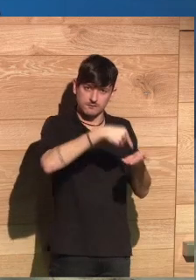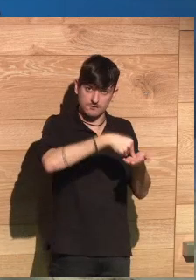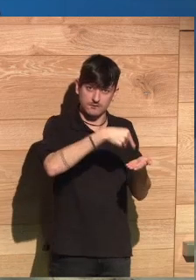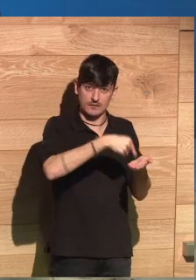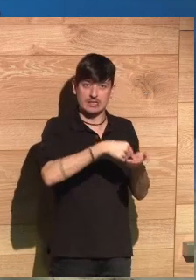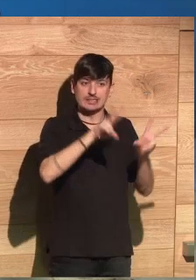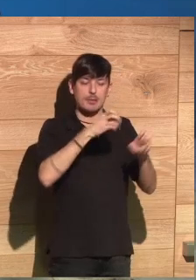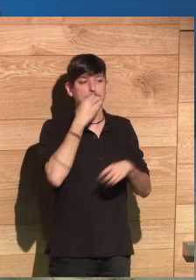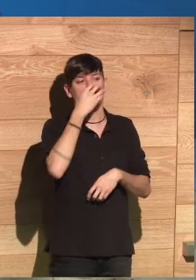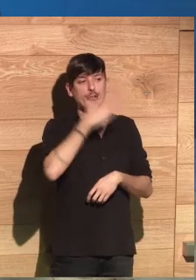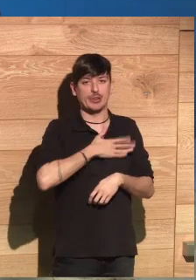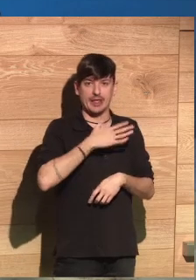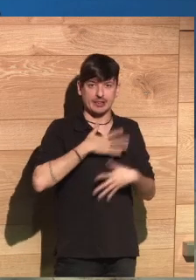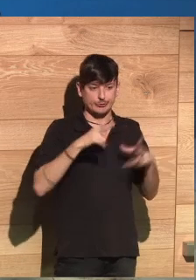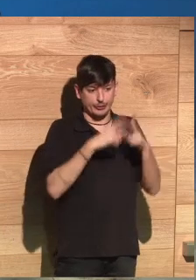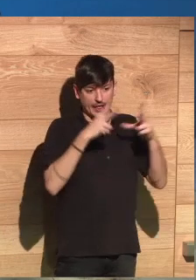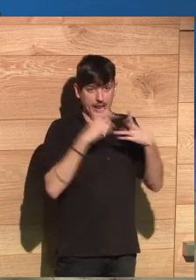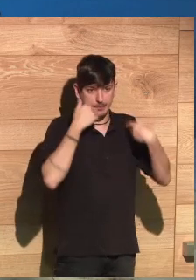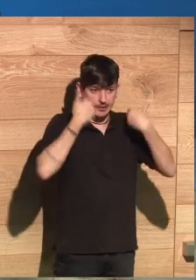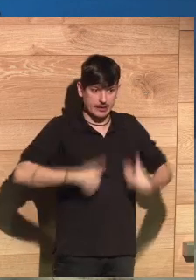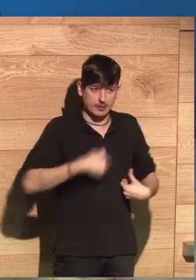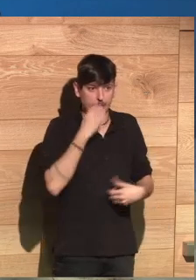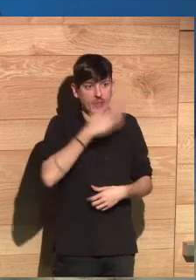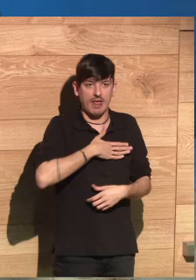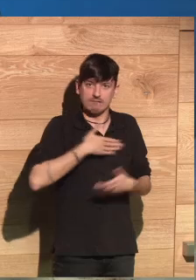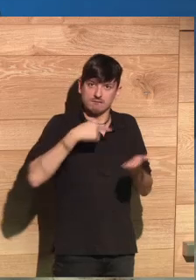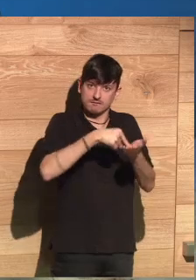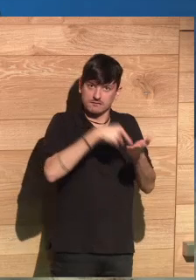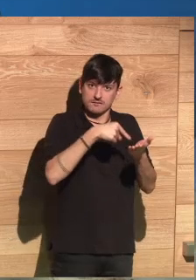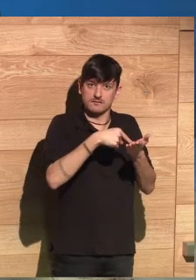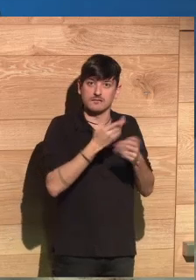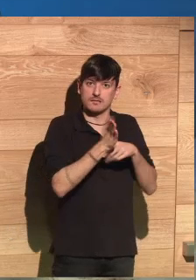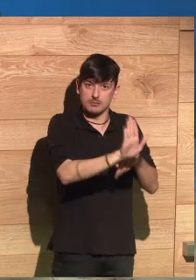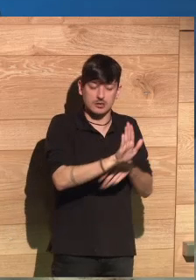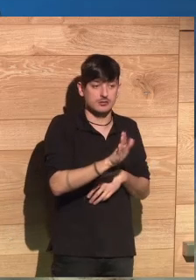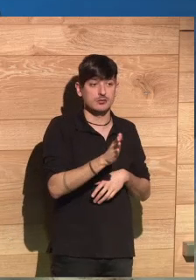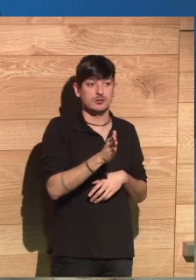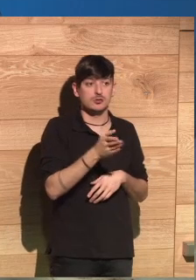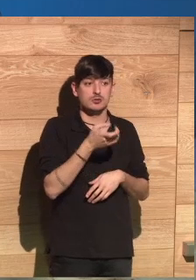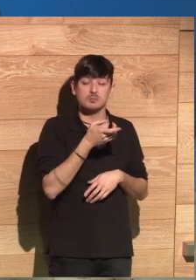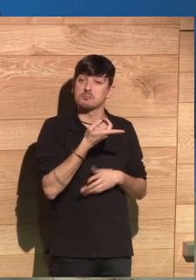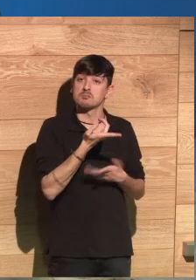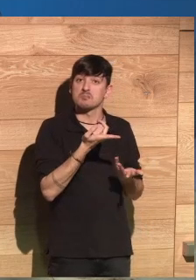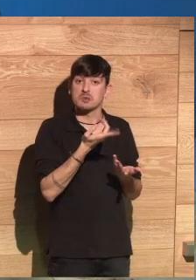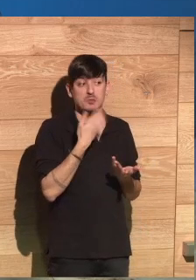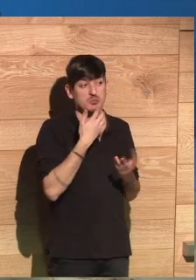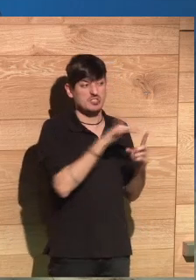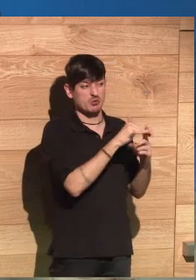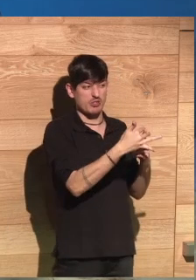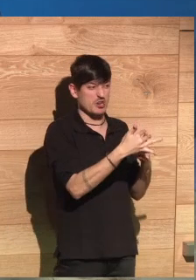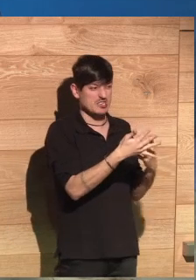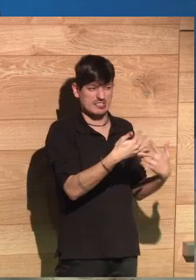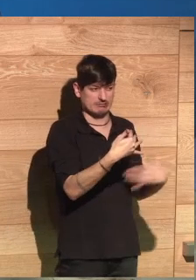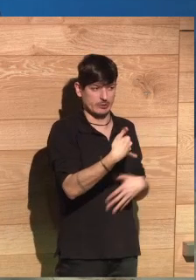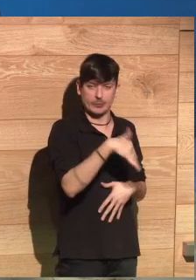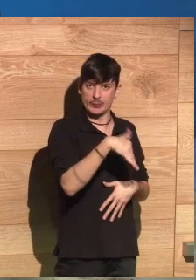esa bondad esencial del ser humano. Del ser humano, ¿no? Sí. Quizá la manera de demostrarlo es precisamente recurrir a situaciones tan crudas